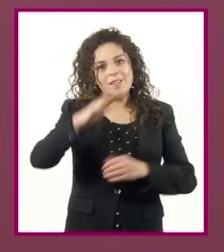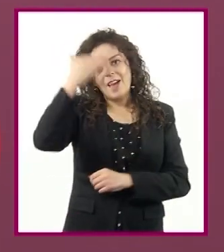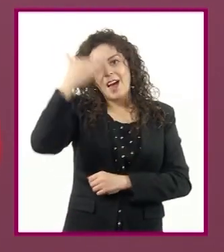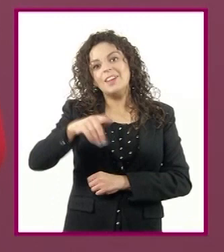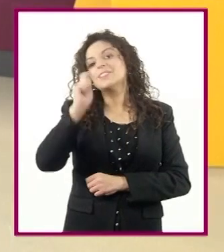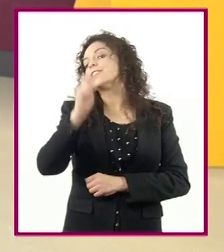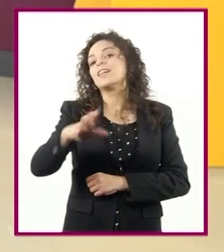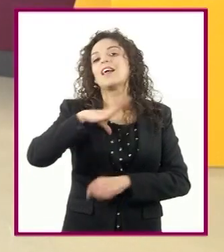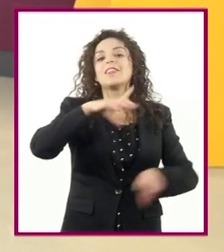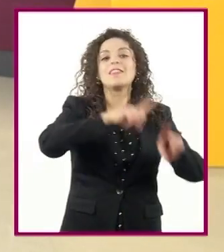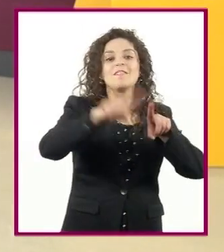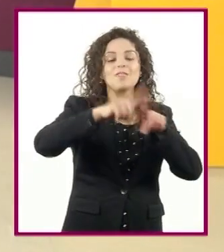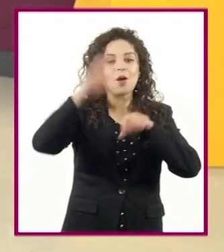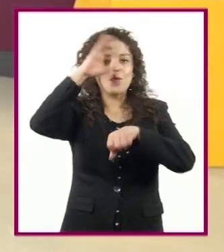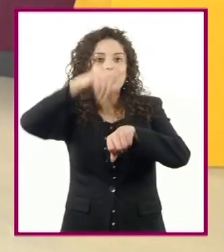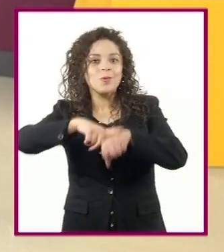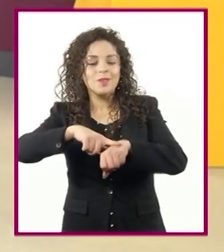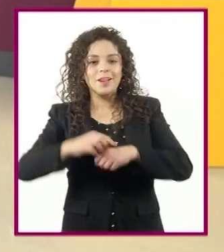cultural.